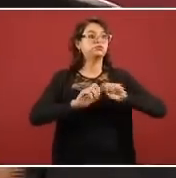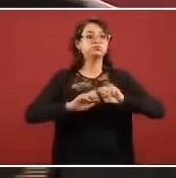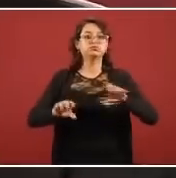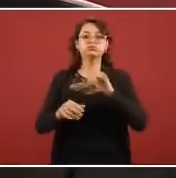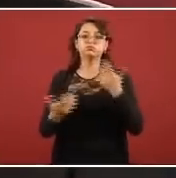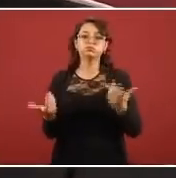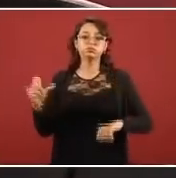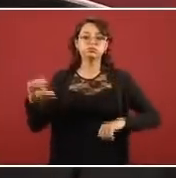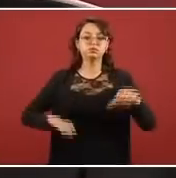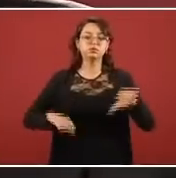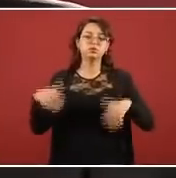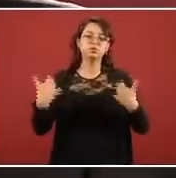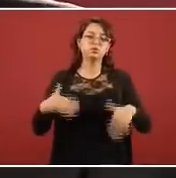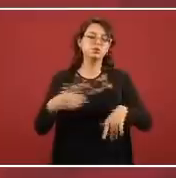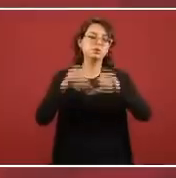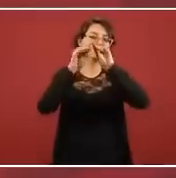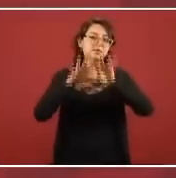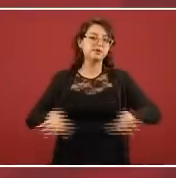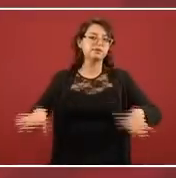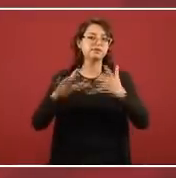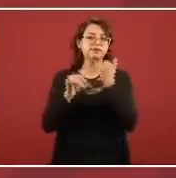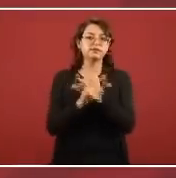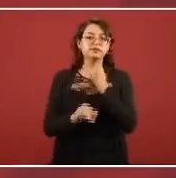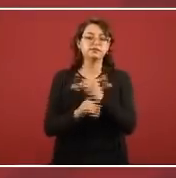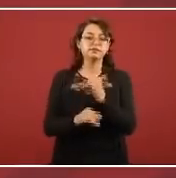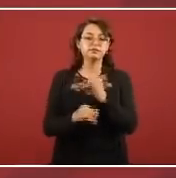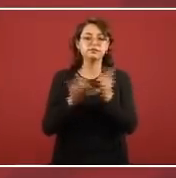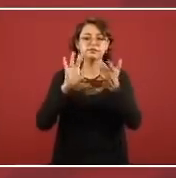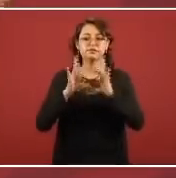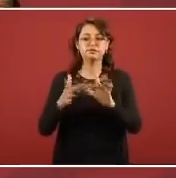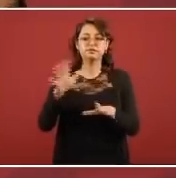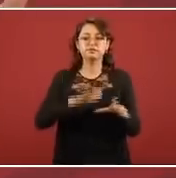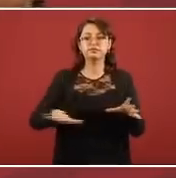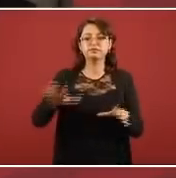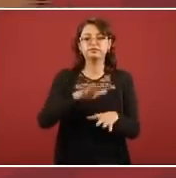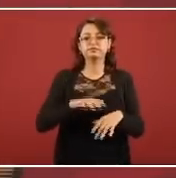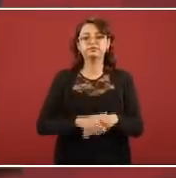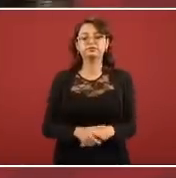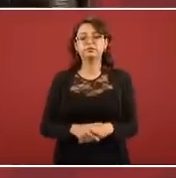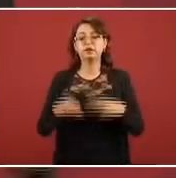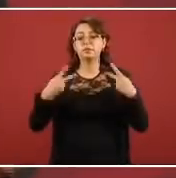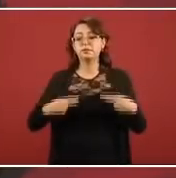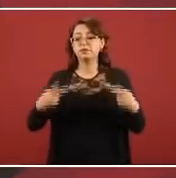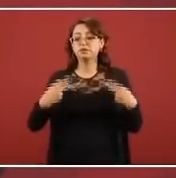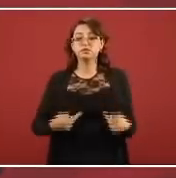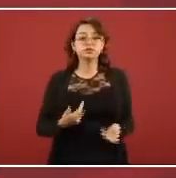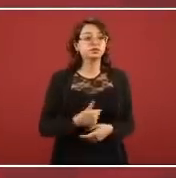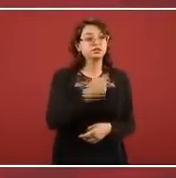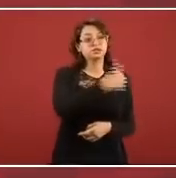en las benditas redes sociales. Yo les decía, cada ciudadano ahora